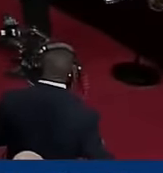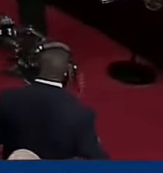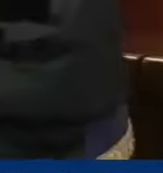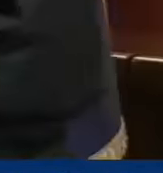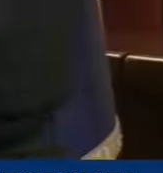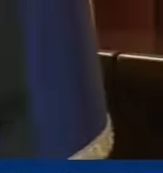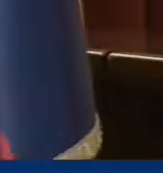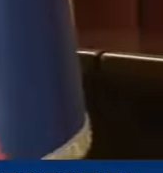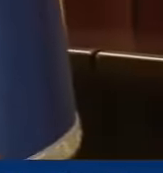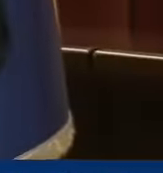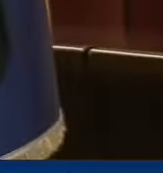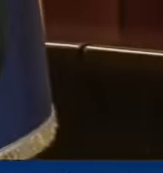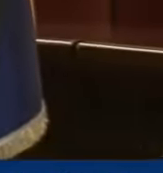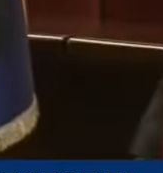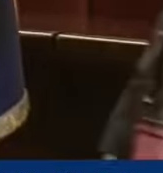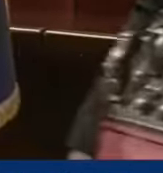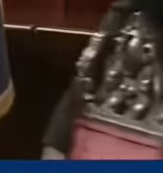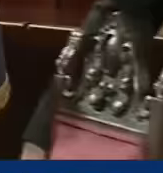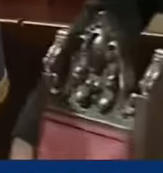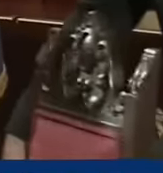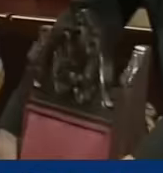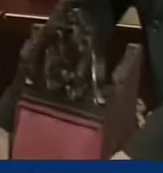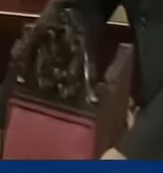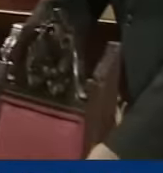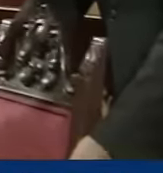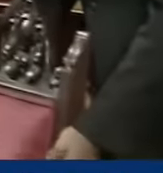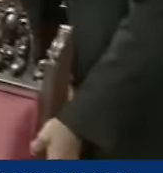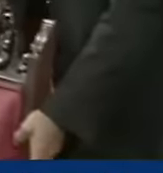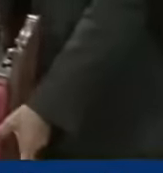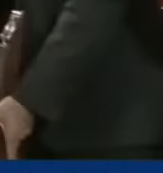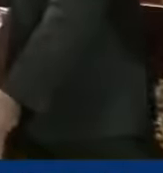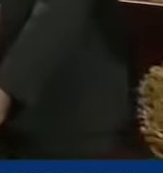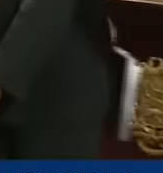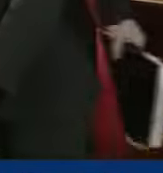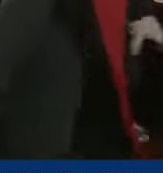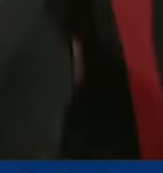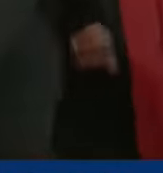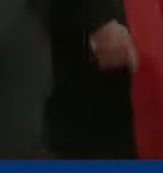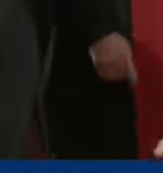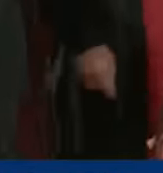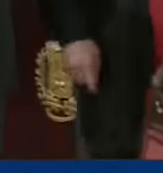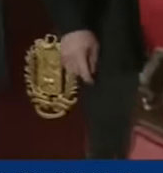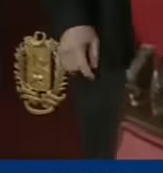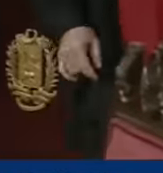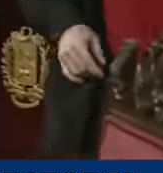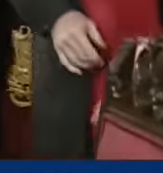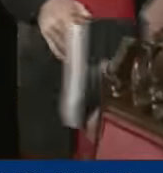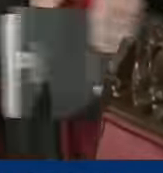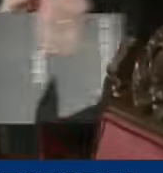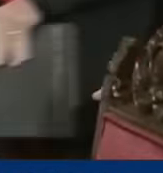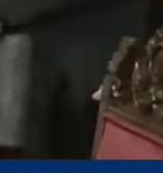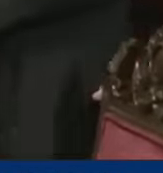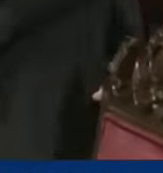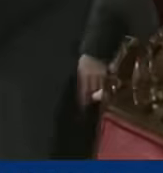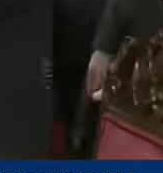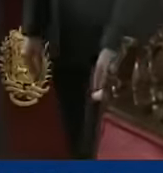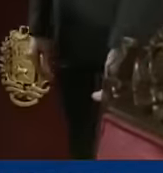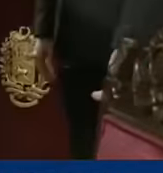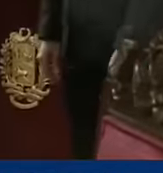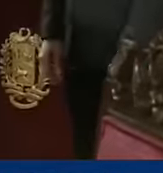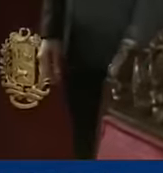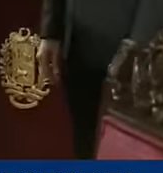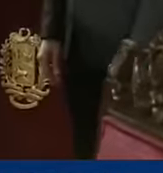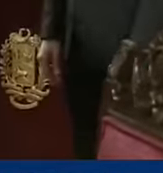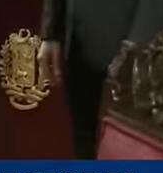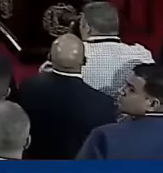electoral, de la sala los para entrar magistrados van una del Tribunal Supremo vicepresidenta de de la sala Justicia. electoral de este alto tribunal y el magistrado